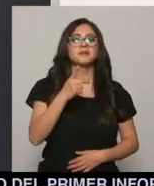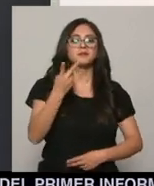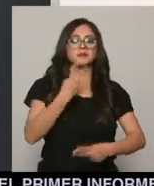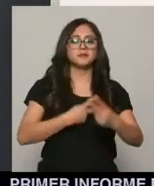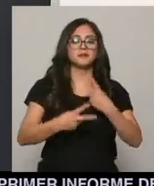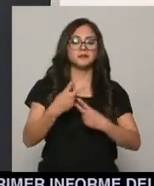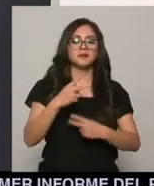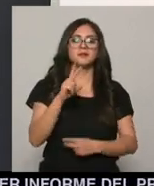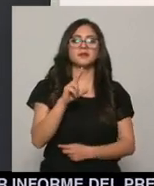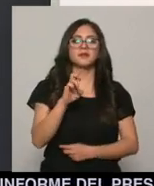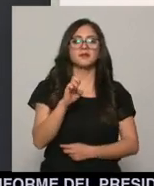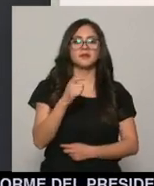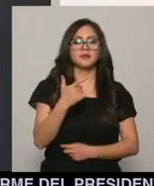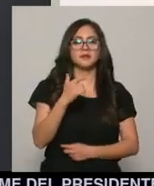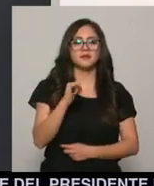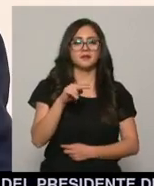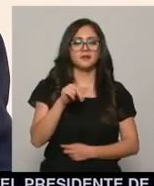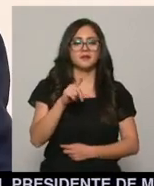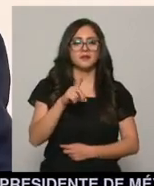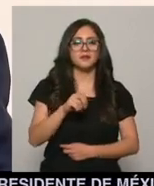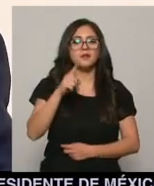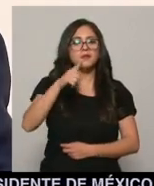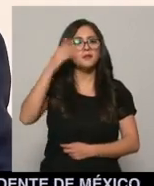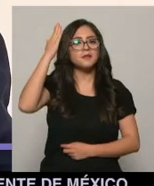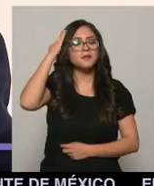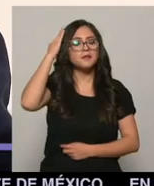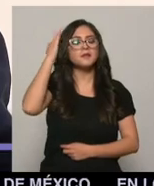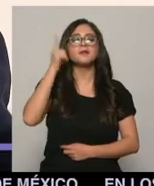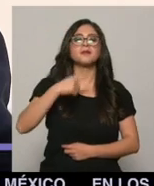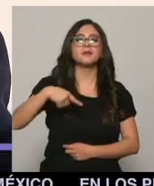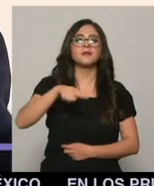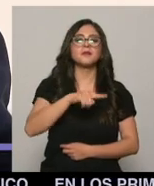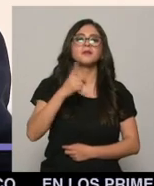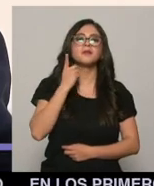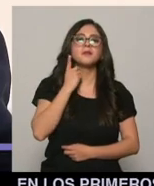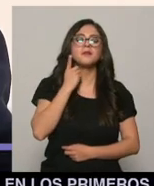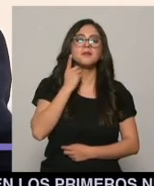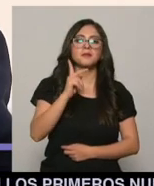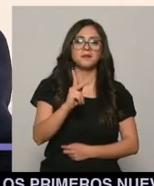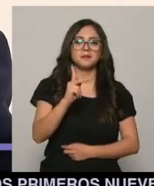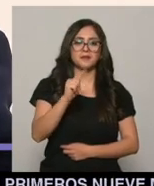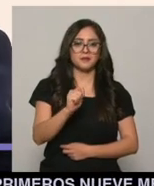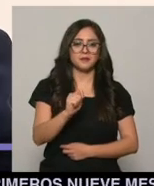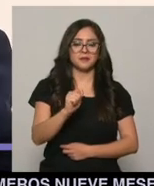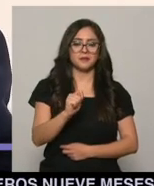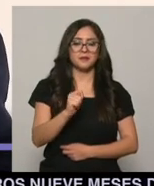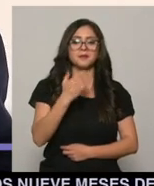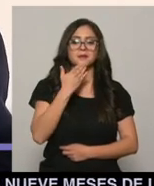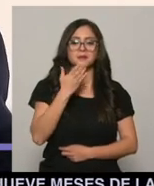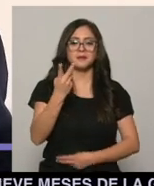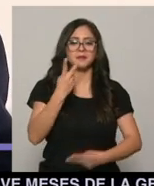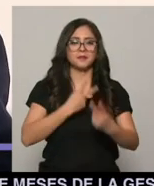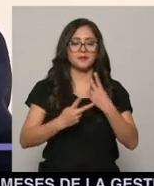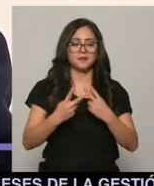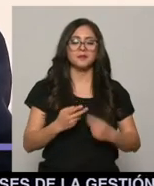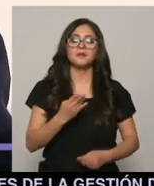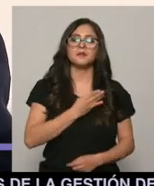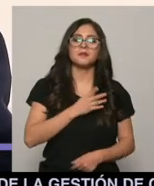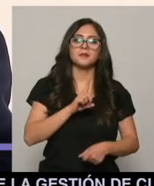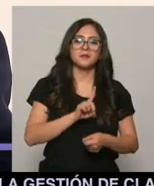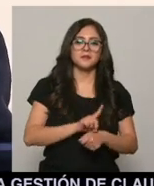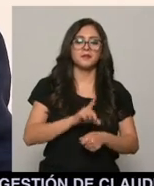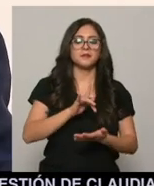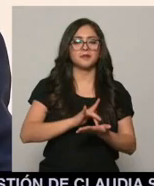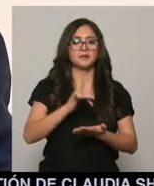participación, Reginaldo Sandoval Flores, líder de la bancada de diputados del Partido del Trabajo. Bienvenido. Muy buenos días y gracias, Mariana, por